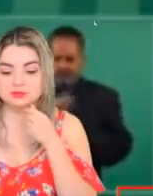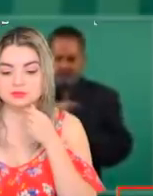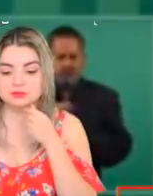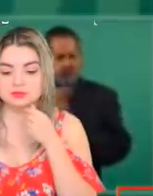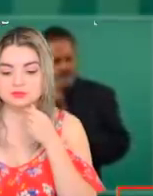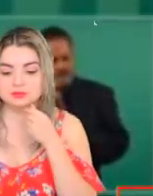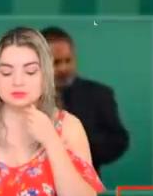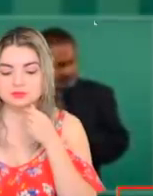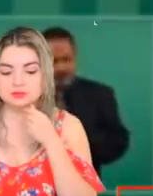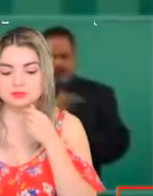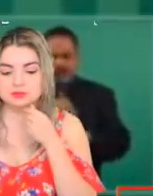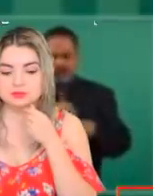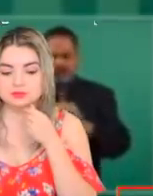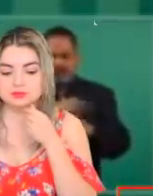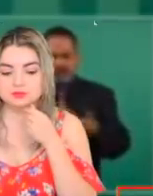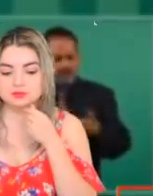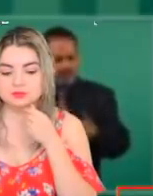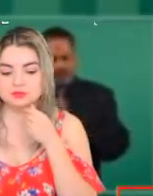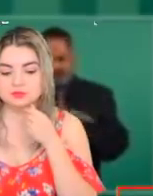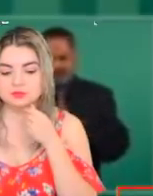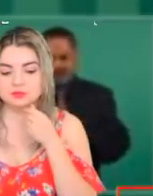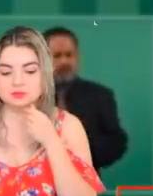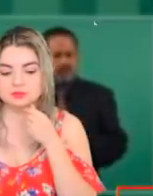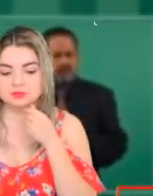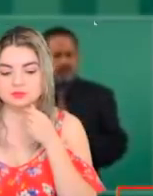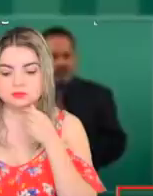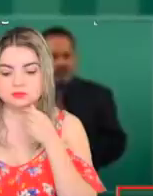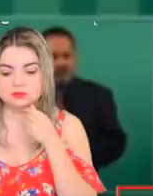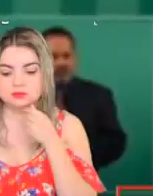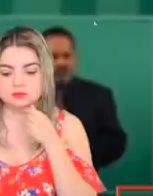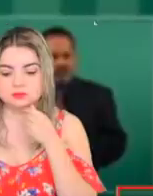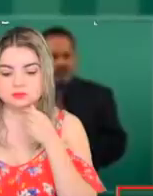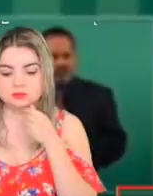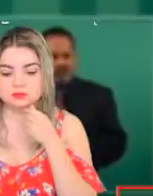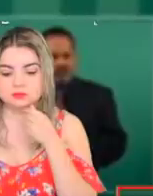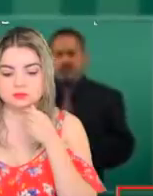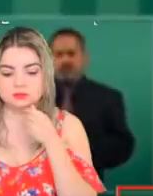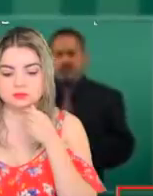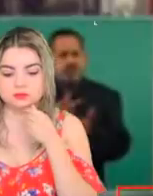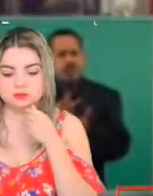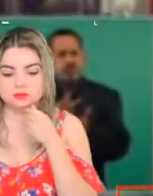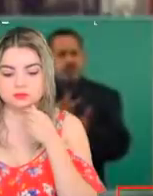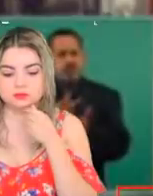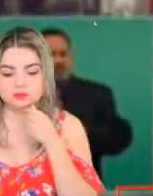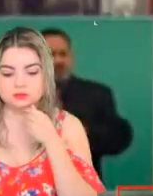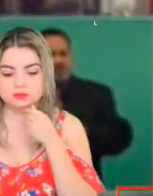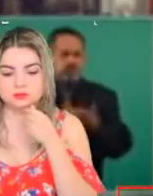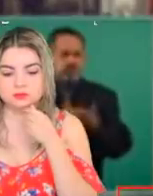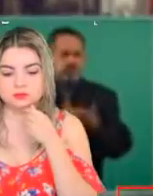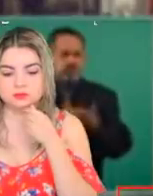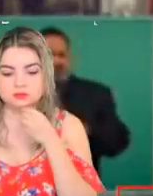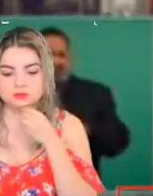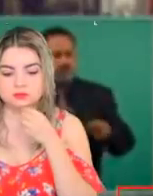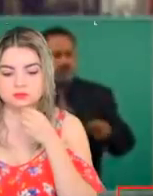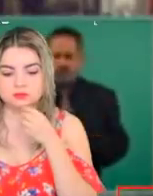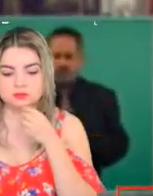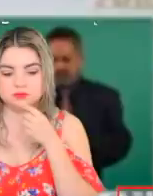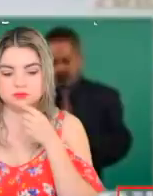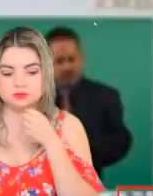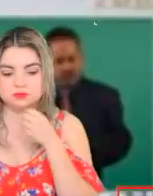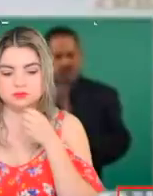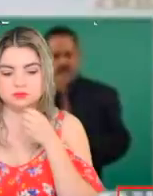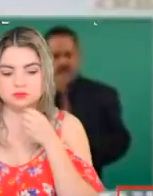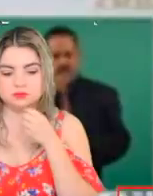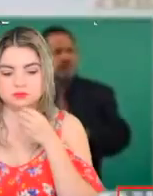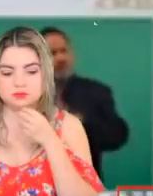Hay que usarla. Hay que usarla. Eso sería el te premio o te castigo si hiciste o no hiciste bien las cosas. Eso es para tener